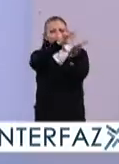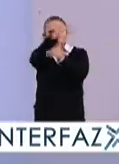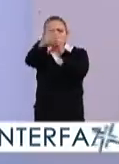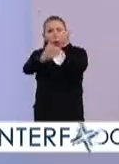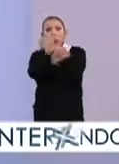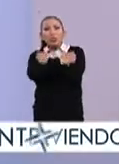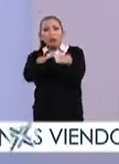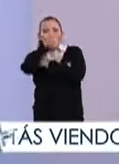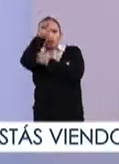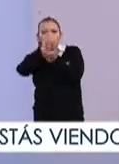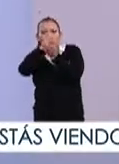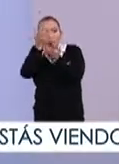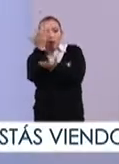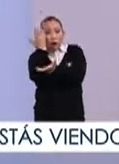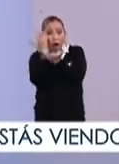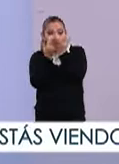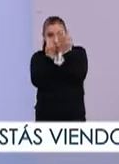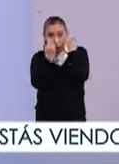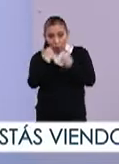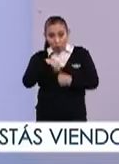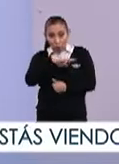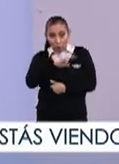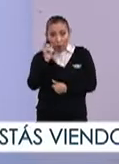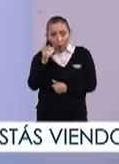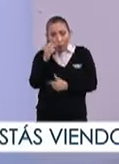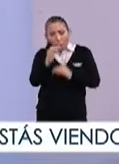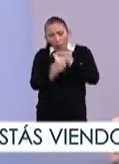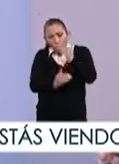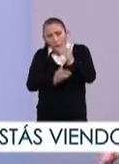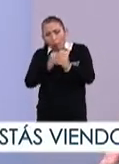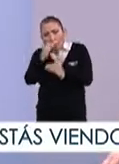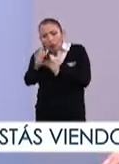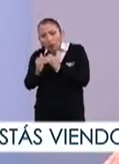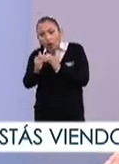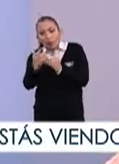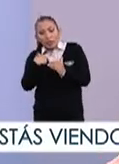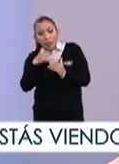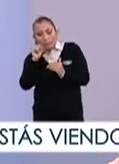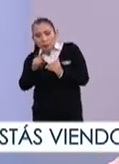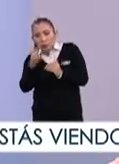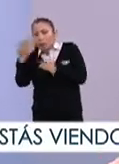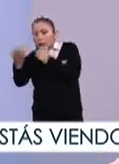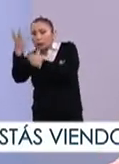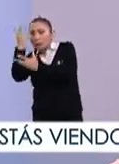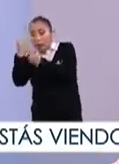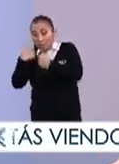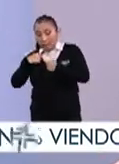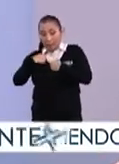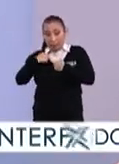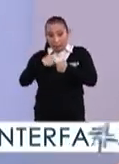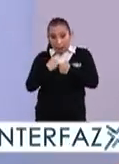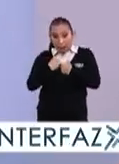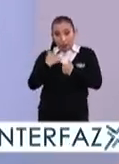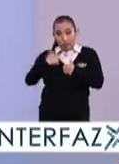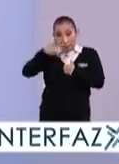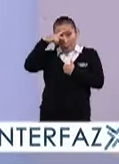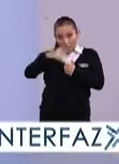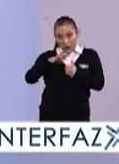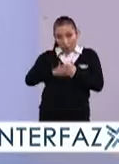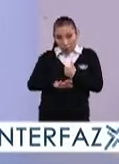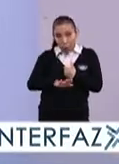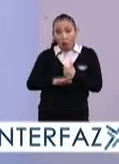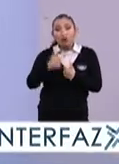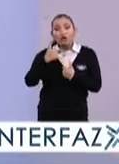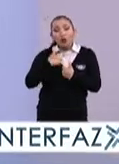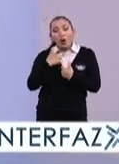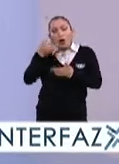proceso educativo que nos educa a nosotros, porque es un proceso del proceso. Entonces, para mí, como siendo mexicano,